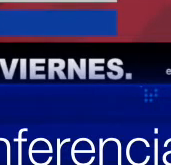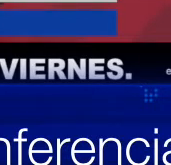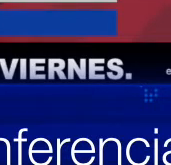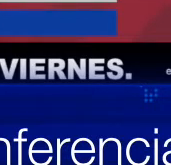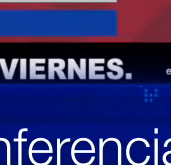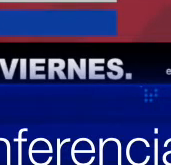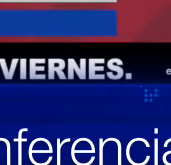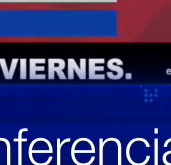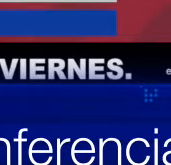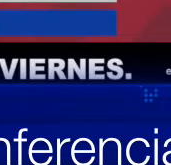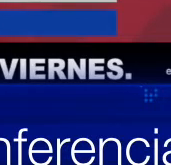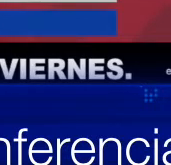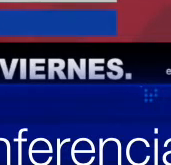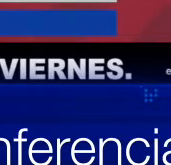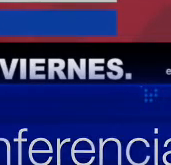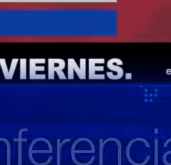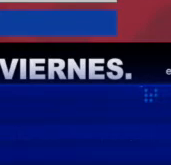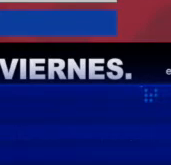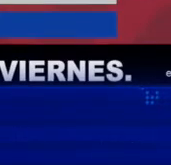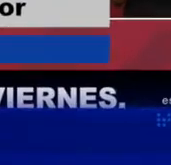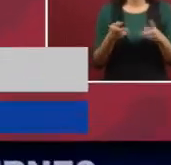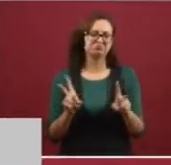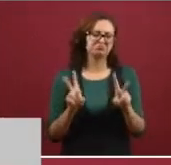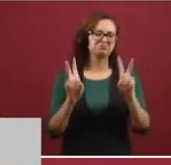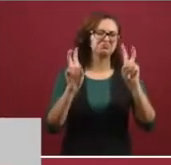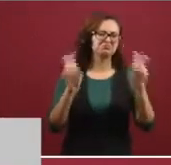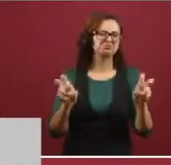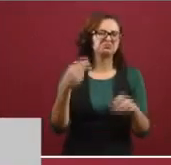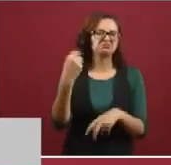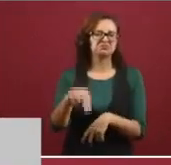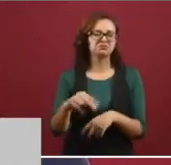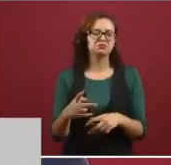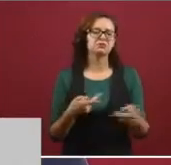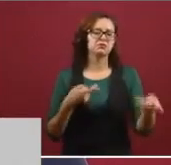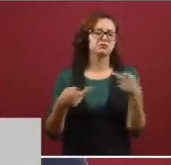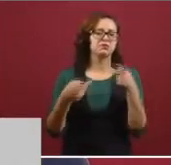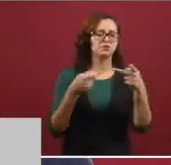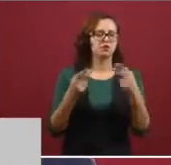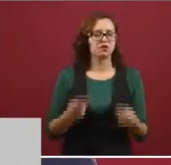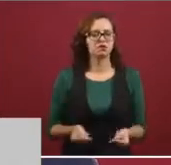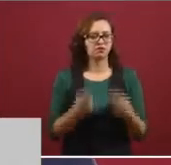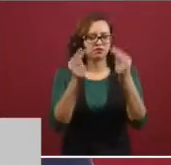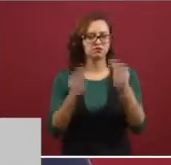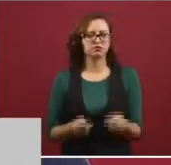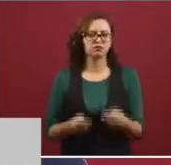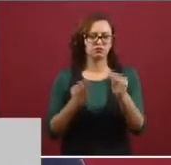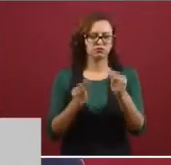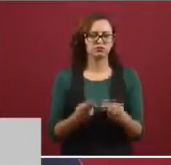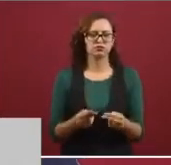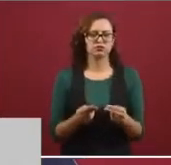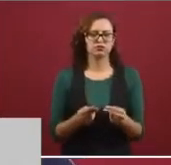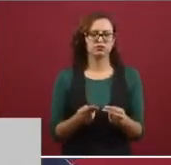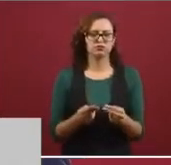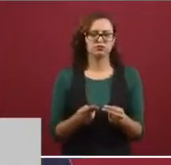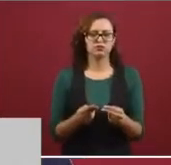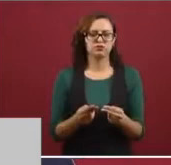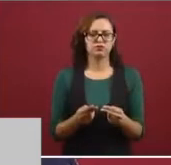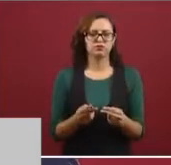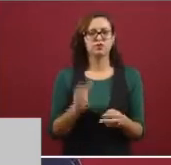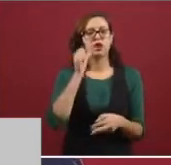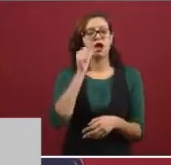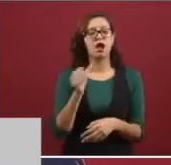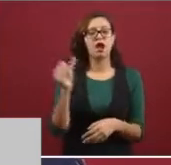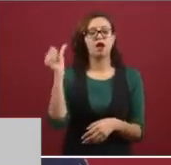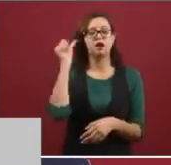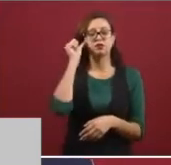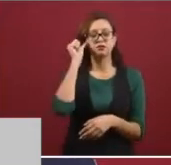le llaman el plan de negocios. El día de hoy el presidente informa sobre el plan de negocios de la producción de petróleo aprobado el